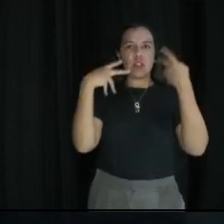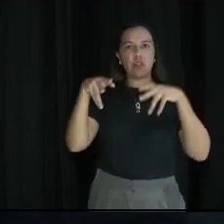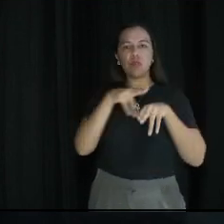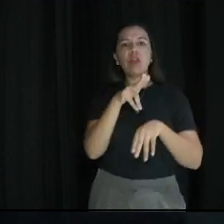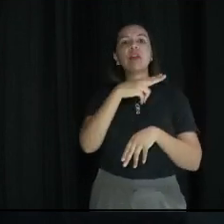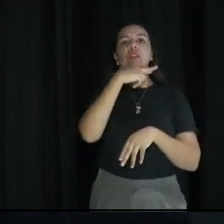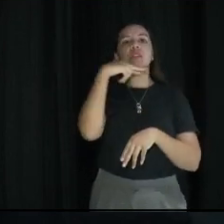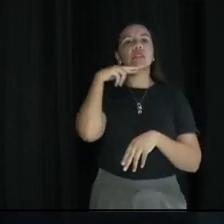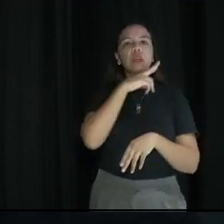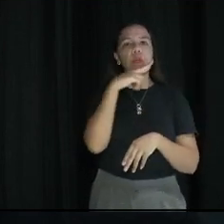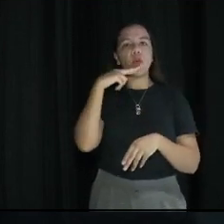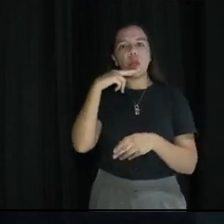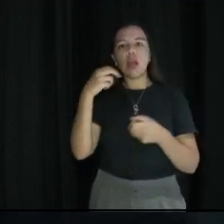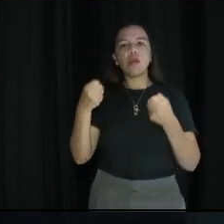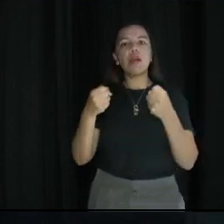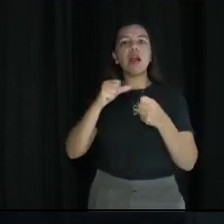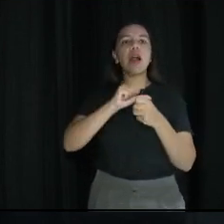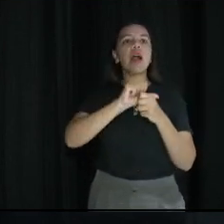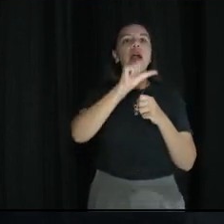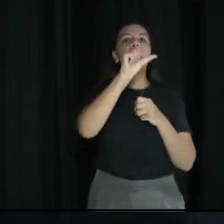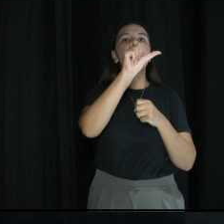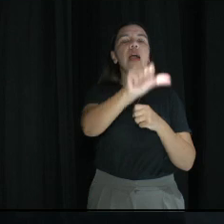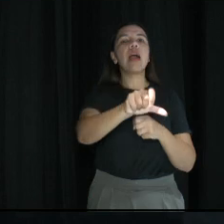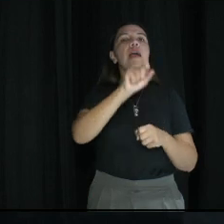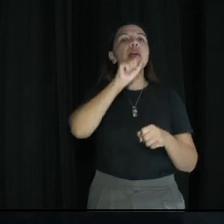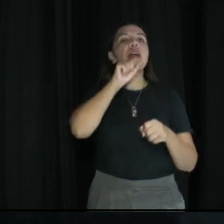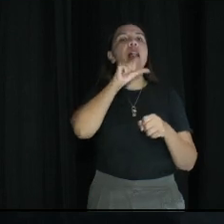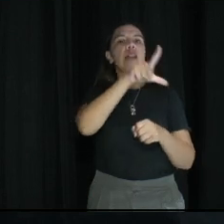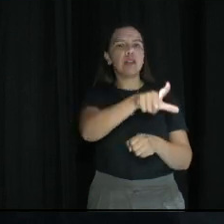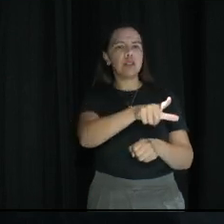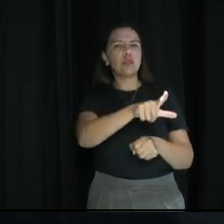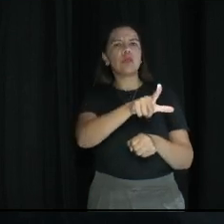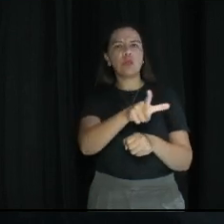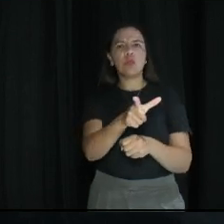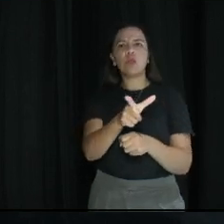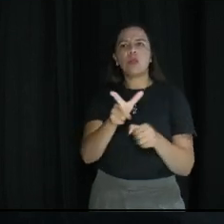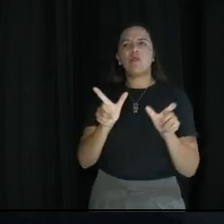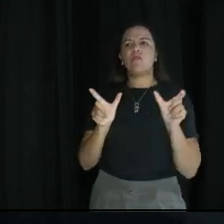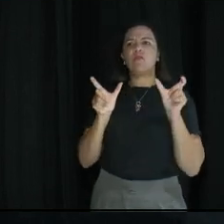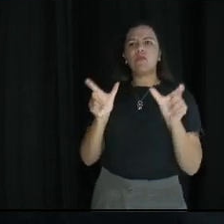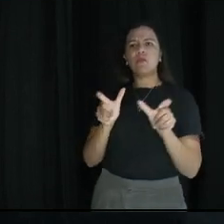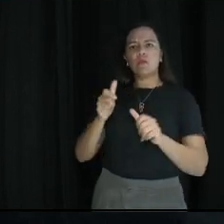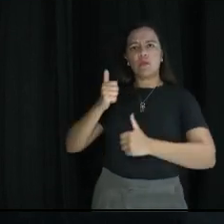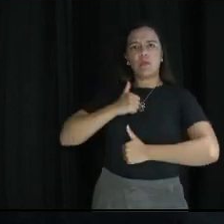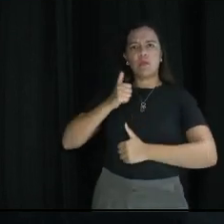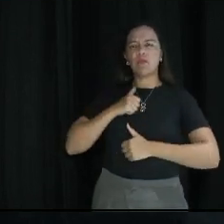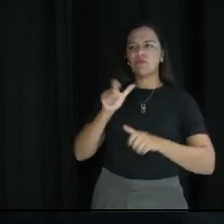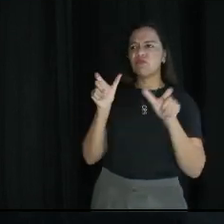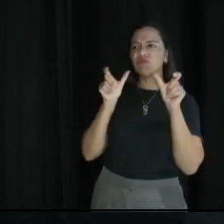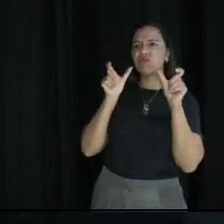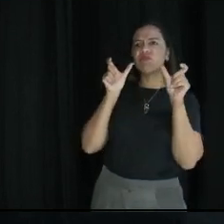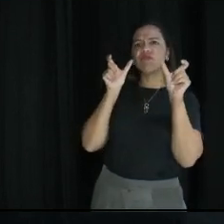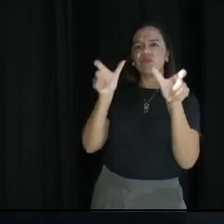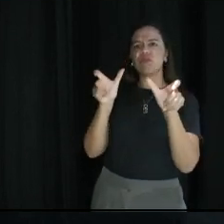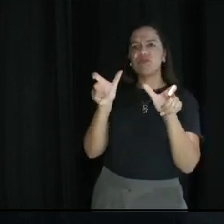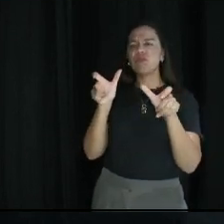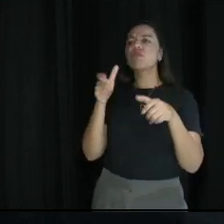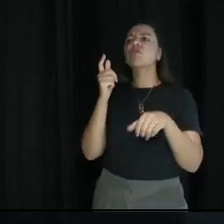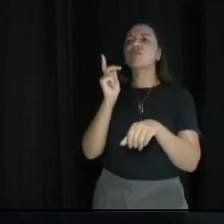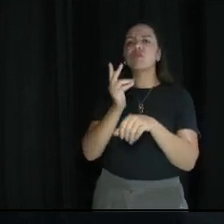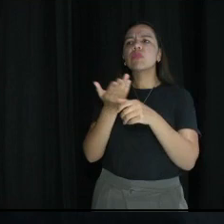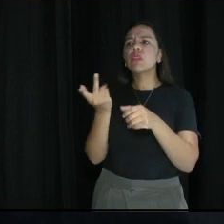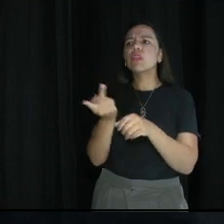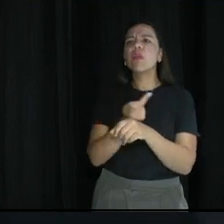a Jalisco, cuando es detenido por unos elementos de la Guardia Civil y automáticamente ponen a disposición a